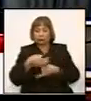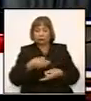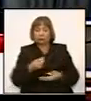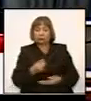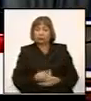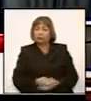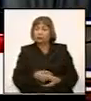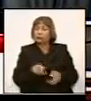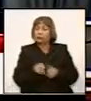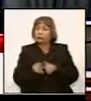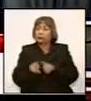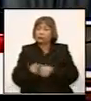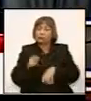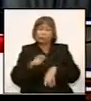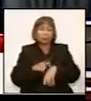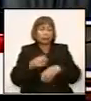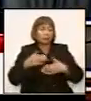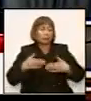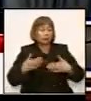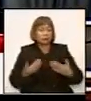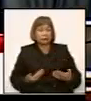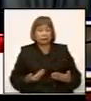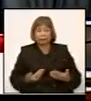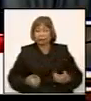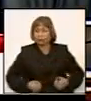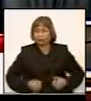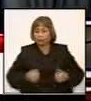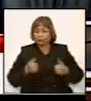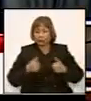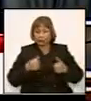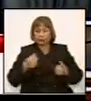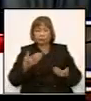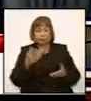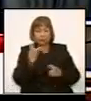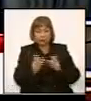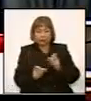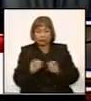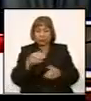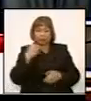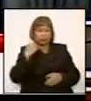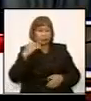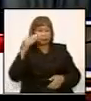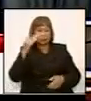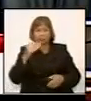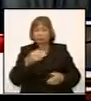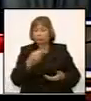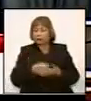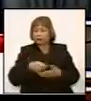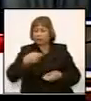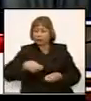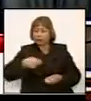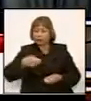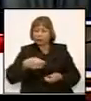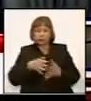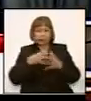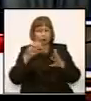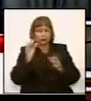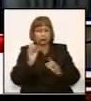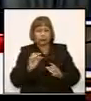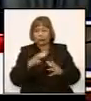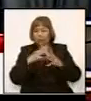economía, y al mismo tiempo puedan, por ejemplo, vivir personas ya mayores de un alquiler que, siendo mucho o